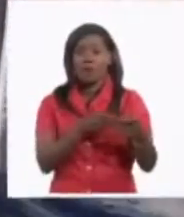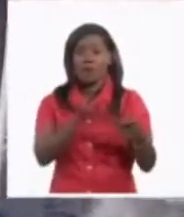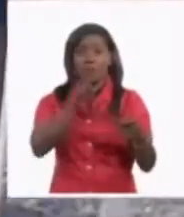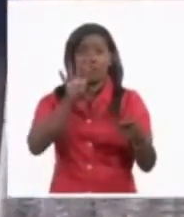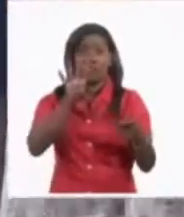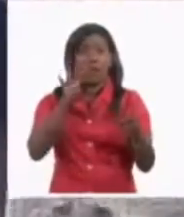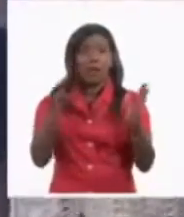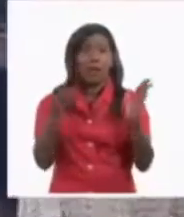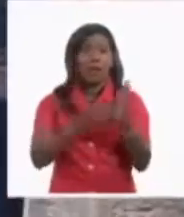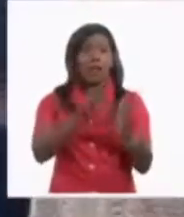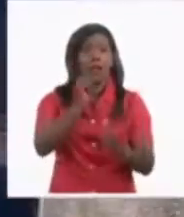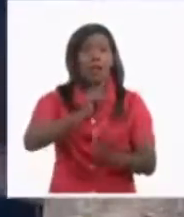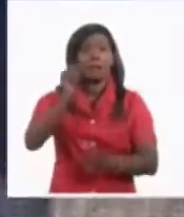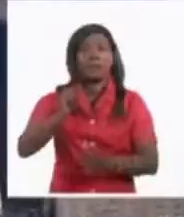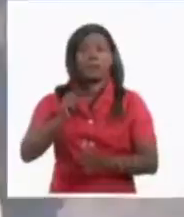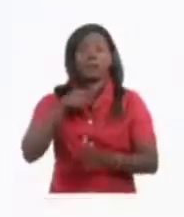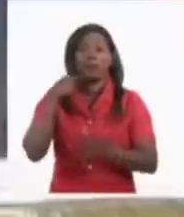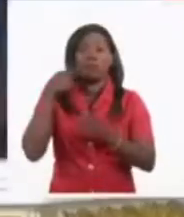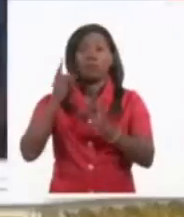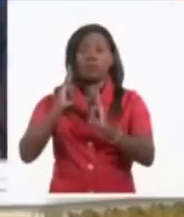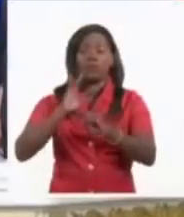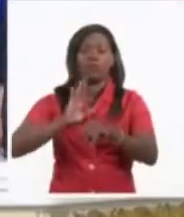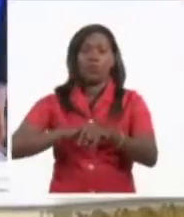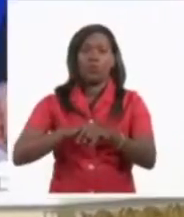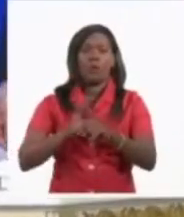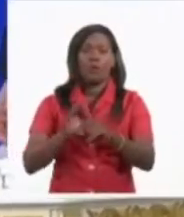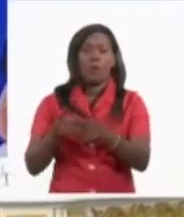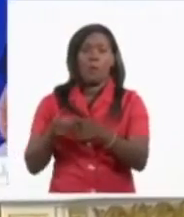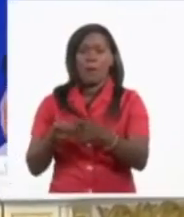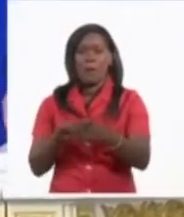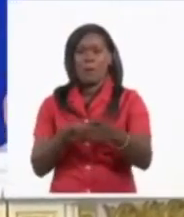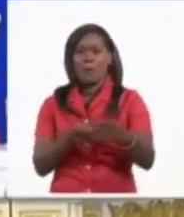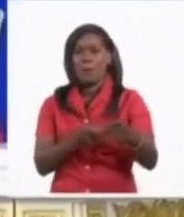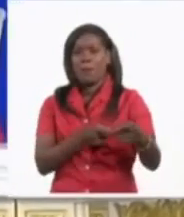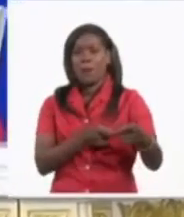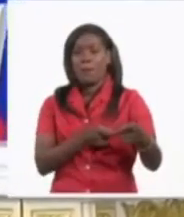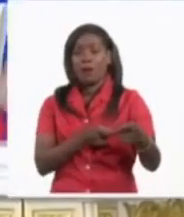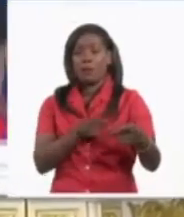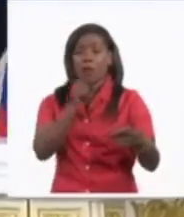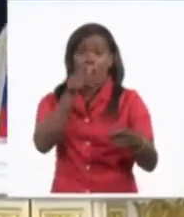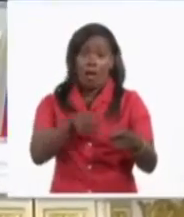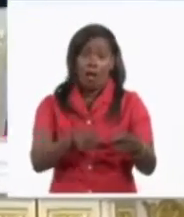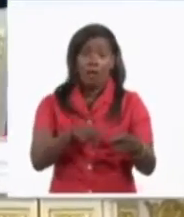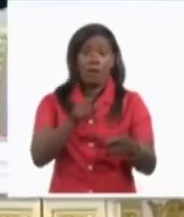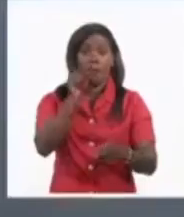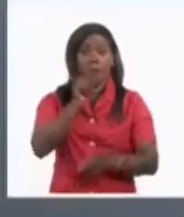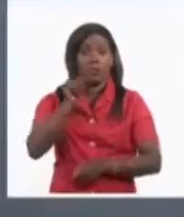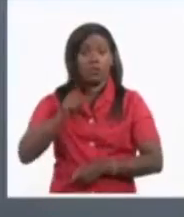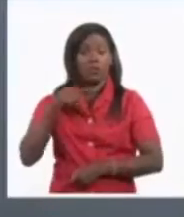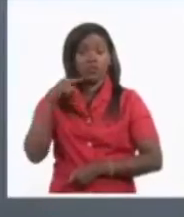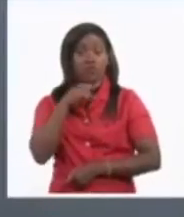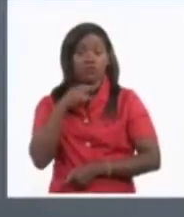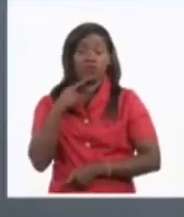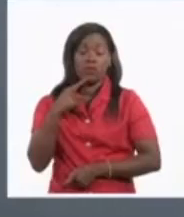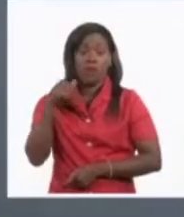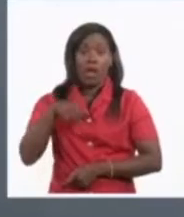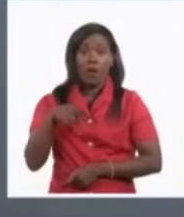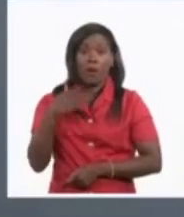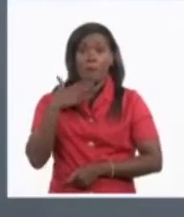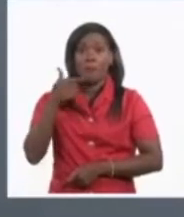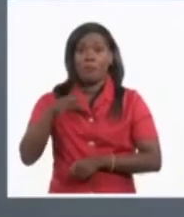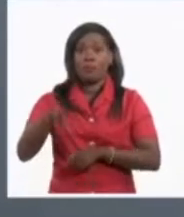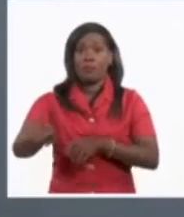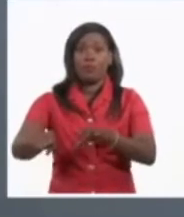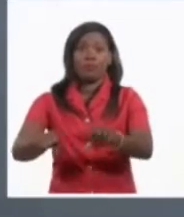sobrevivientes de origen mayoritariamente ruso ven en esta firma la esperanza que desde hace 8 años veían perdida, la de vivir en